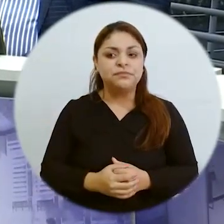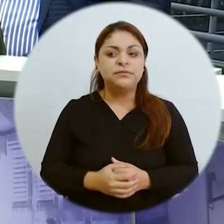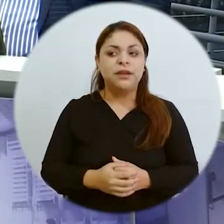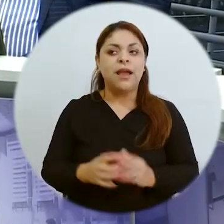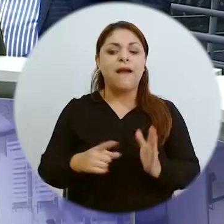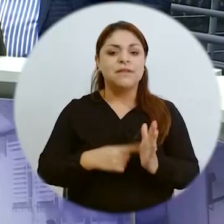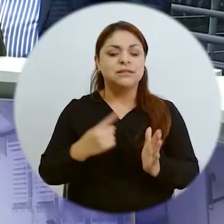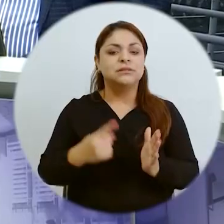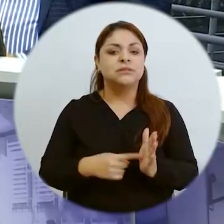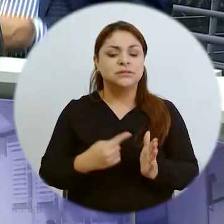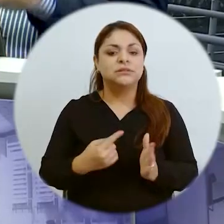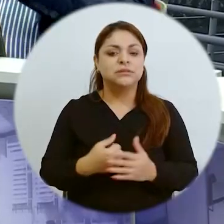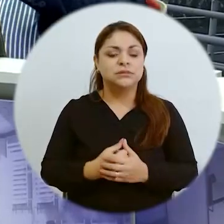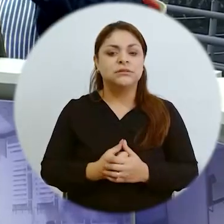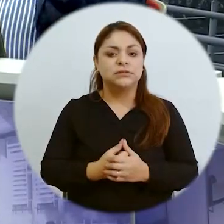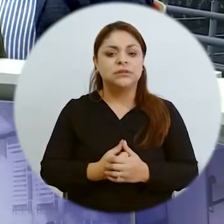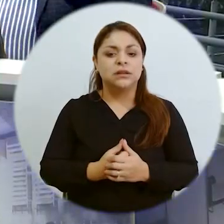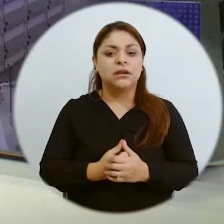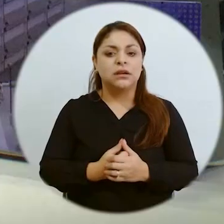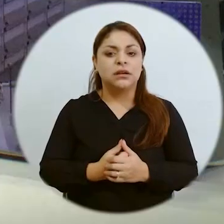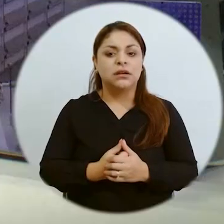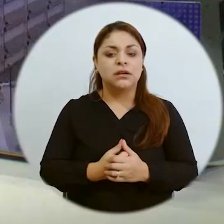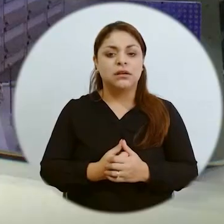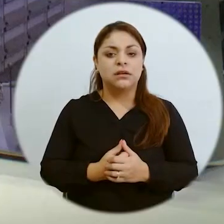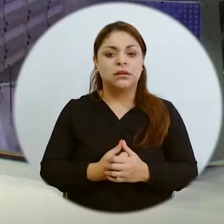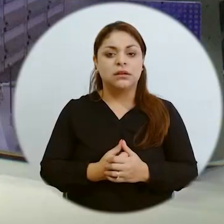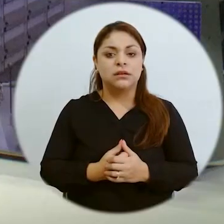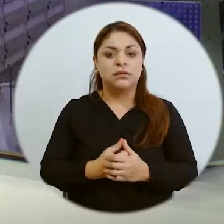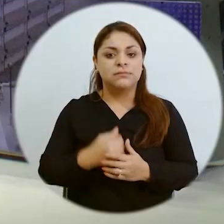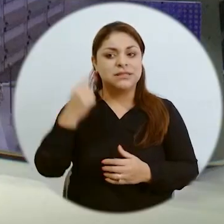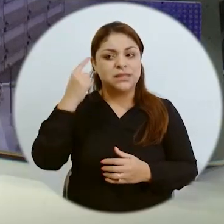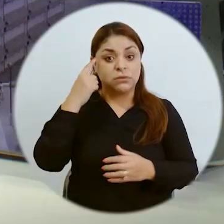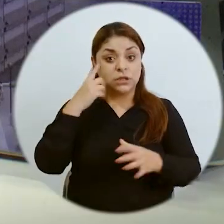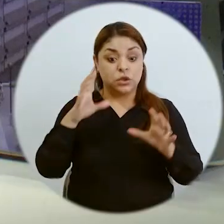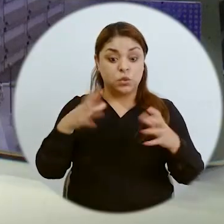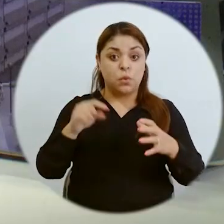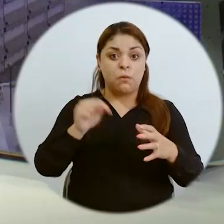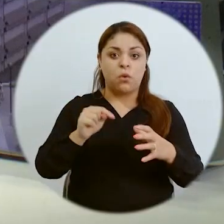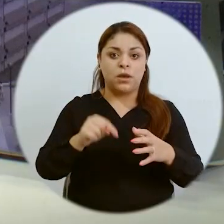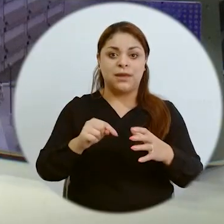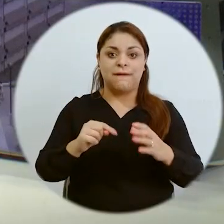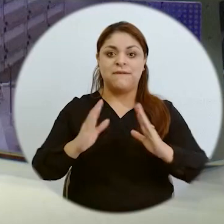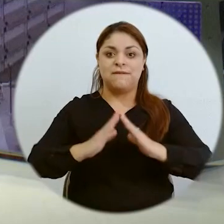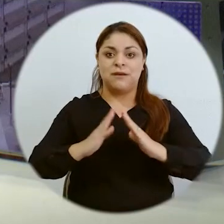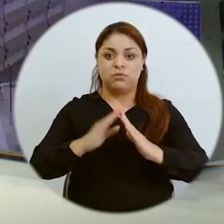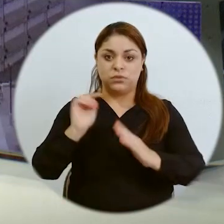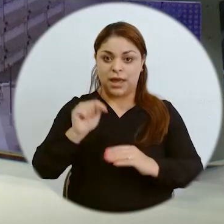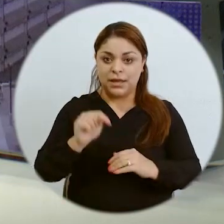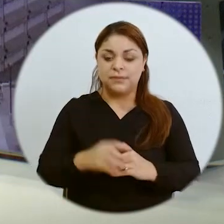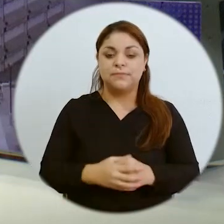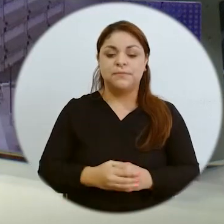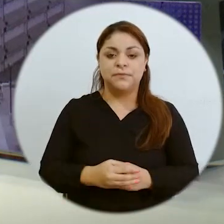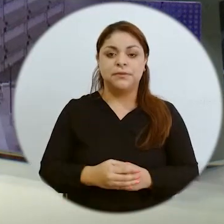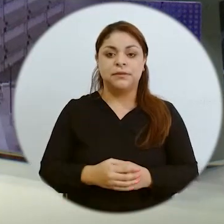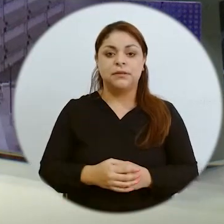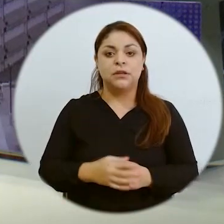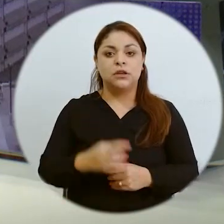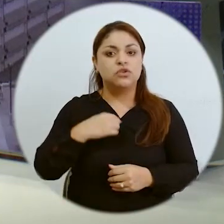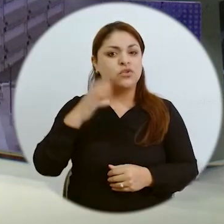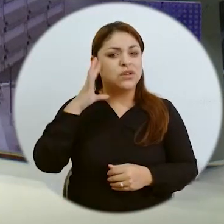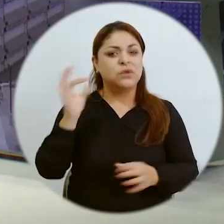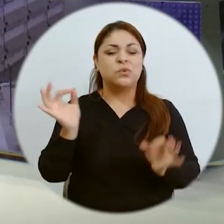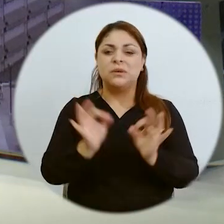porque a veces extrapolamos a partir del grupo con que convivimos, ¿verdad?